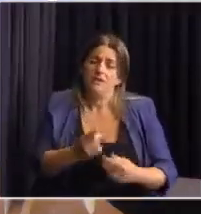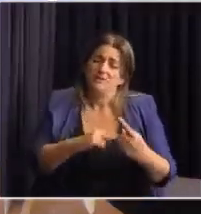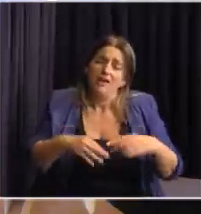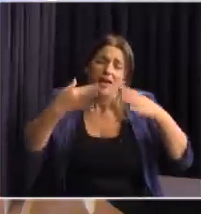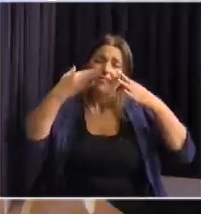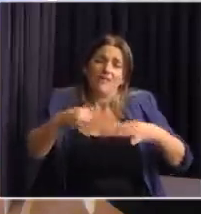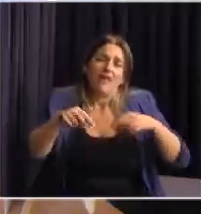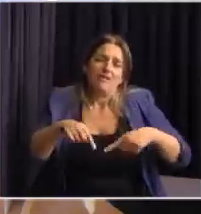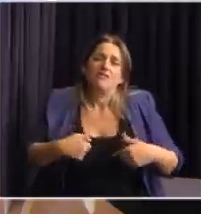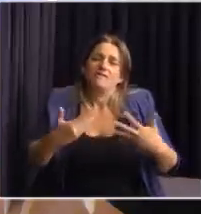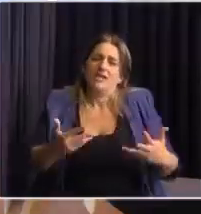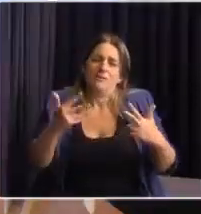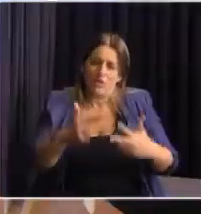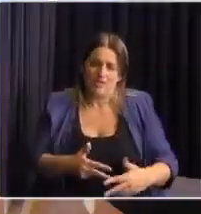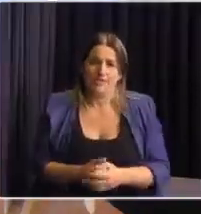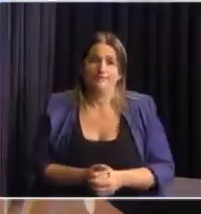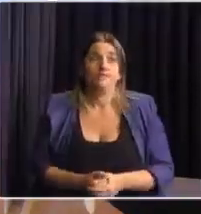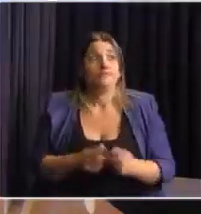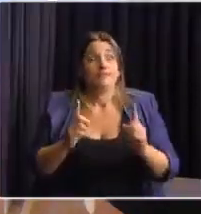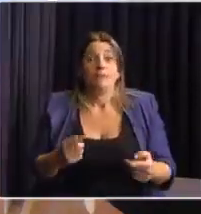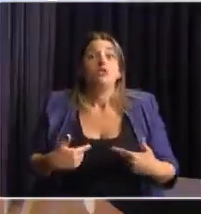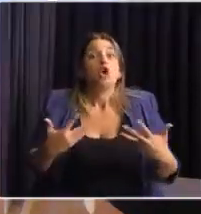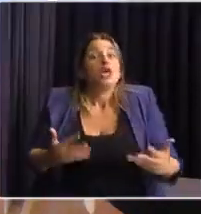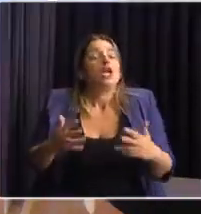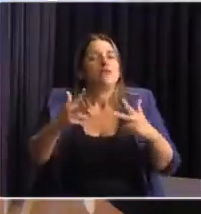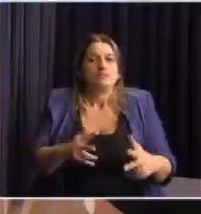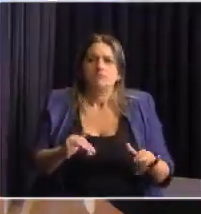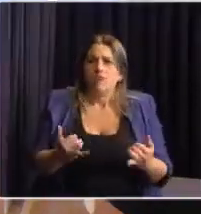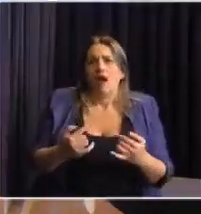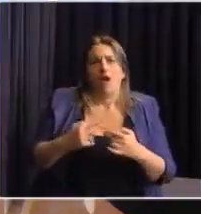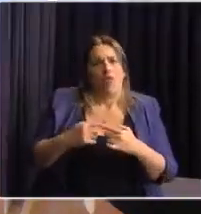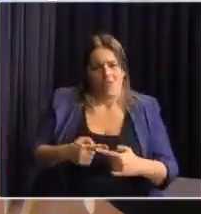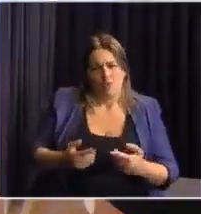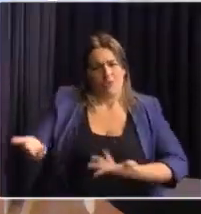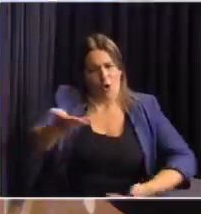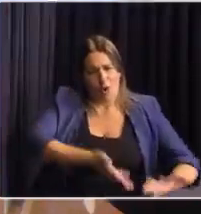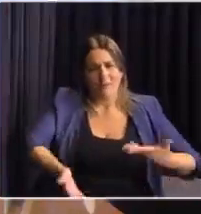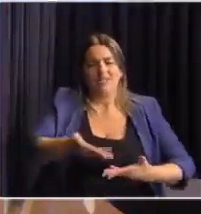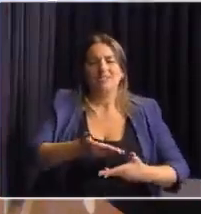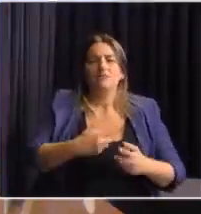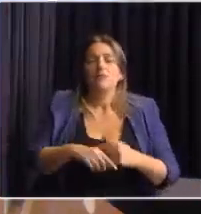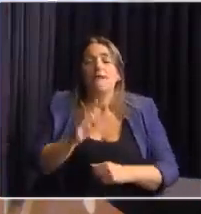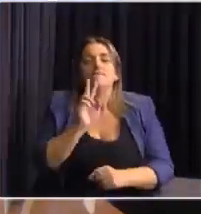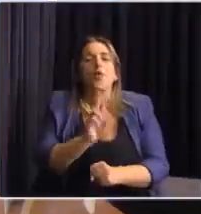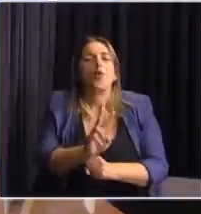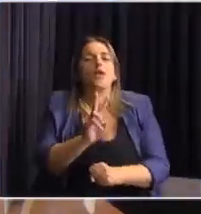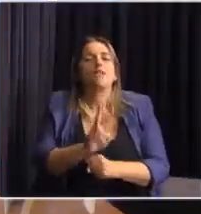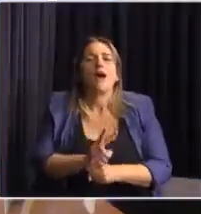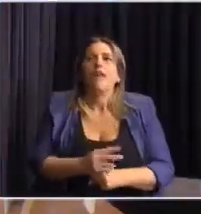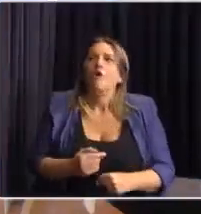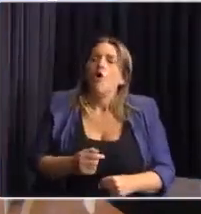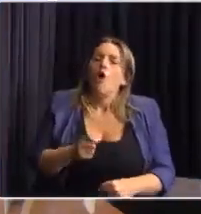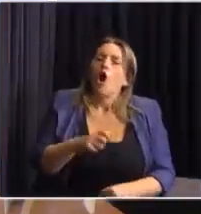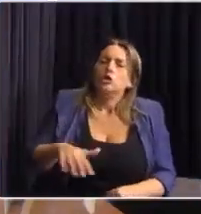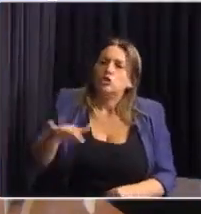definitiva, eso lo queremos decir. Y también queremos decir una cosa que estuvo en la discusión y estuvo en el análisis: el cuidado socioemocional y